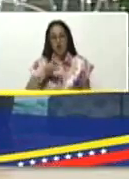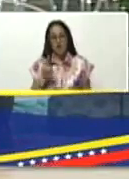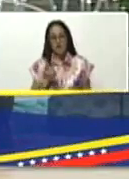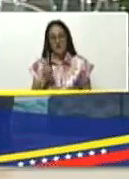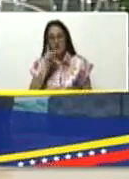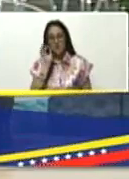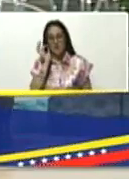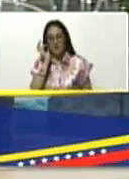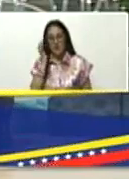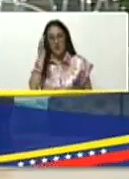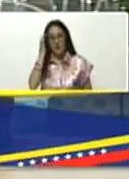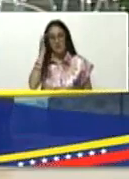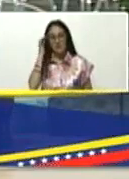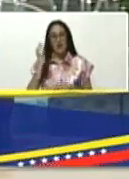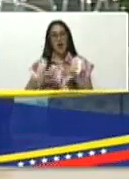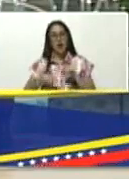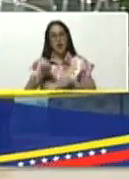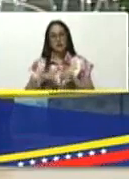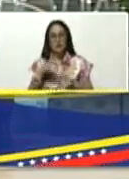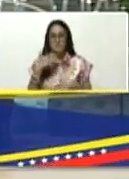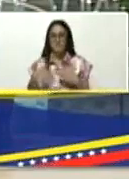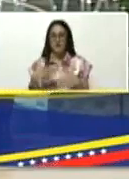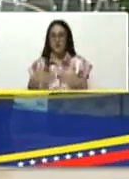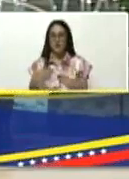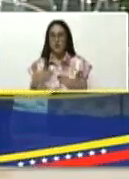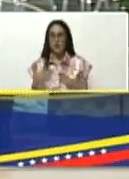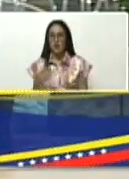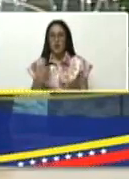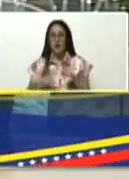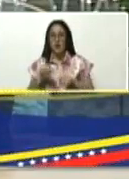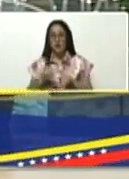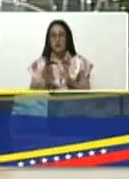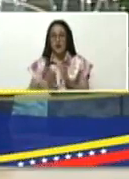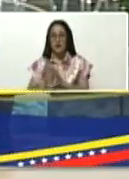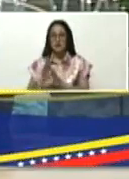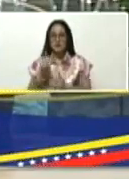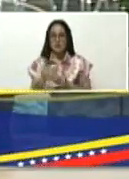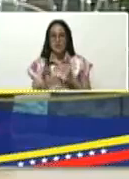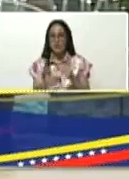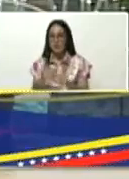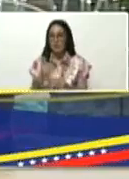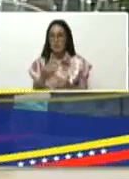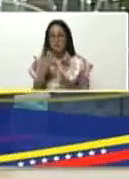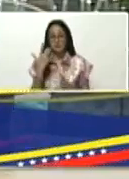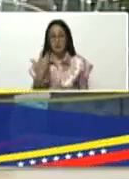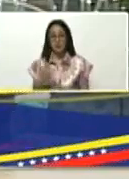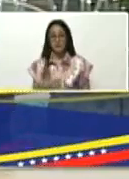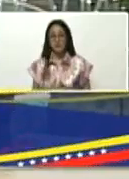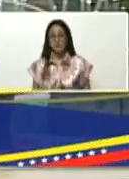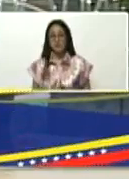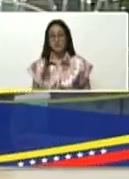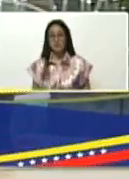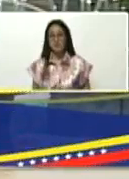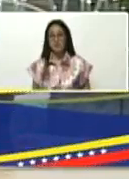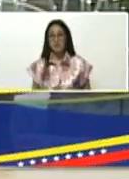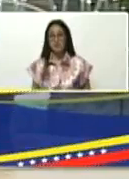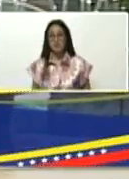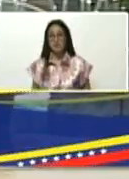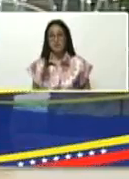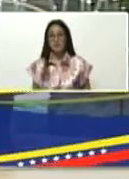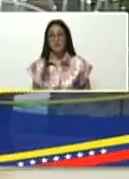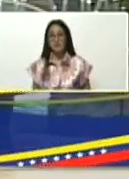venezolanas, para que las cosas mejoren, para que las cosas avancen. De verdad, uno lo ve, ahí uno lo ve.